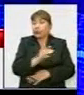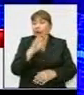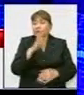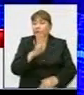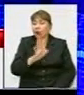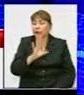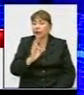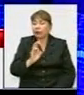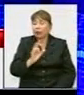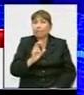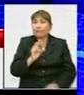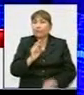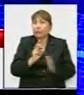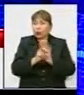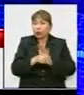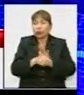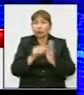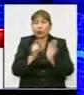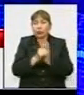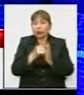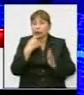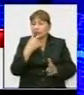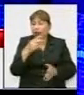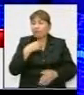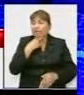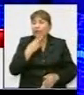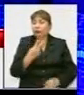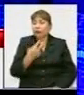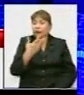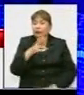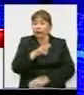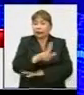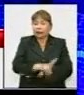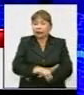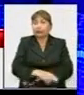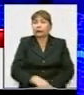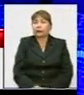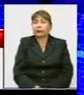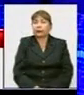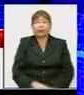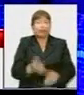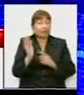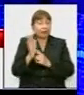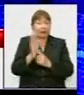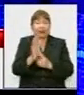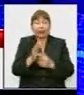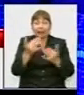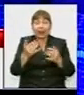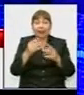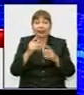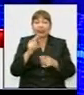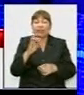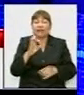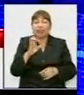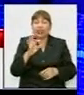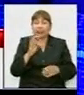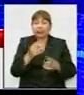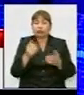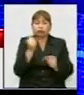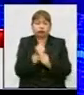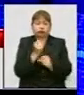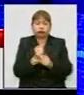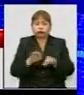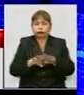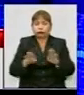57 minutos. Estamos a instantes de que sean las 2 de la tarde. A continuación vamos a presentarles en diferido la mesa de